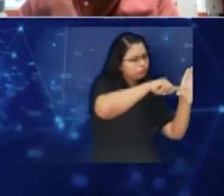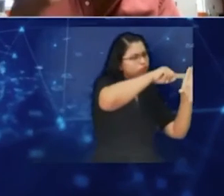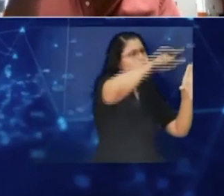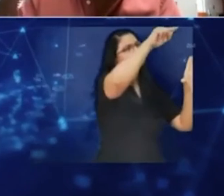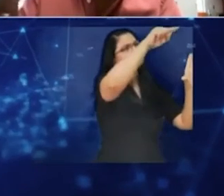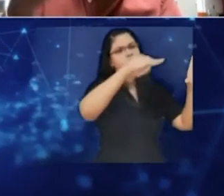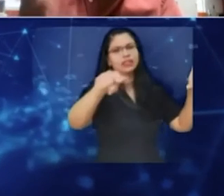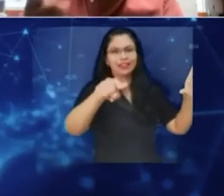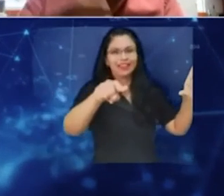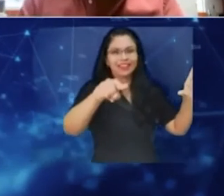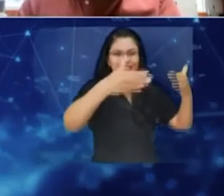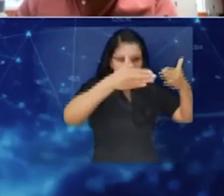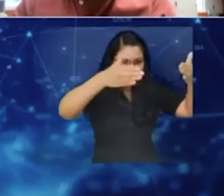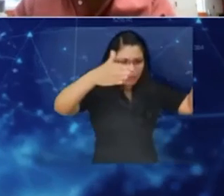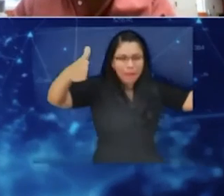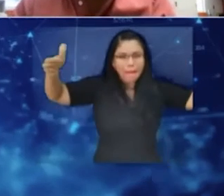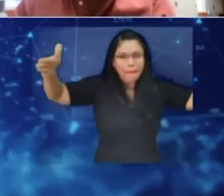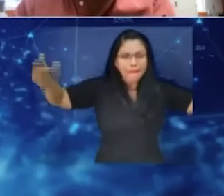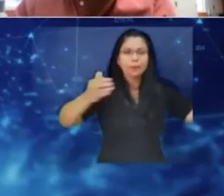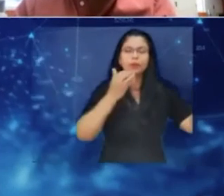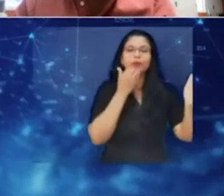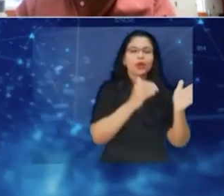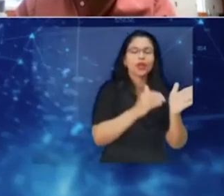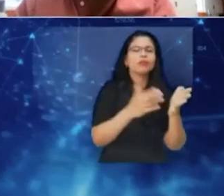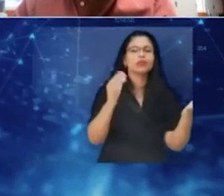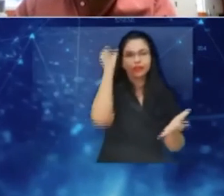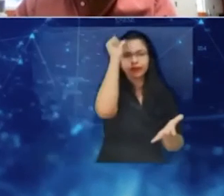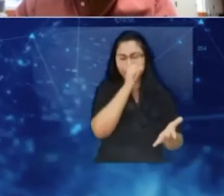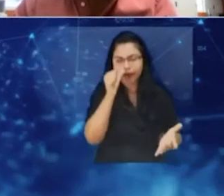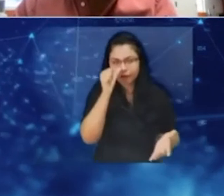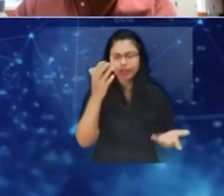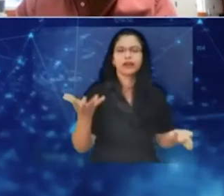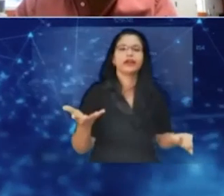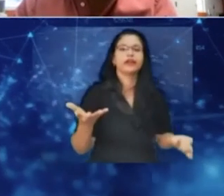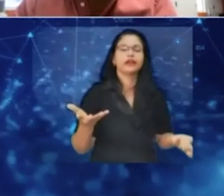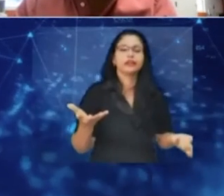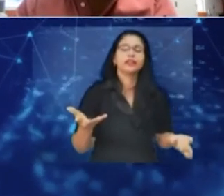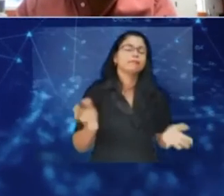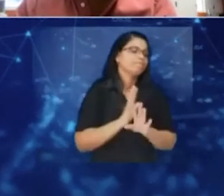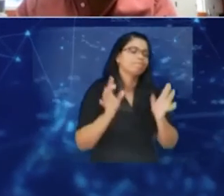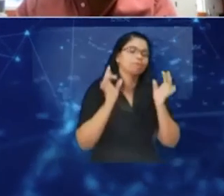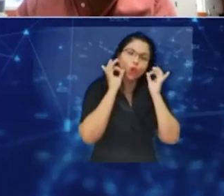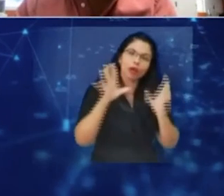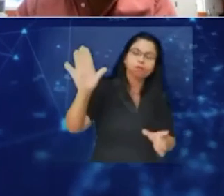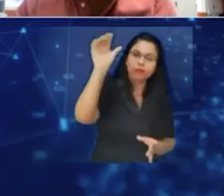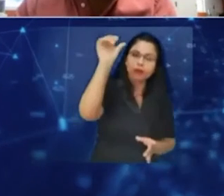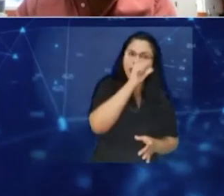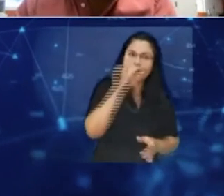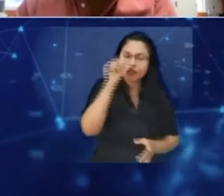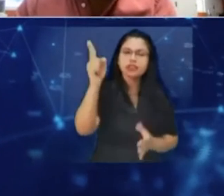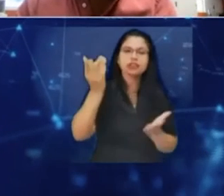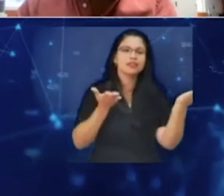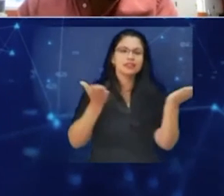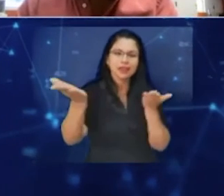Estamos viendo claramente la región del continente africano, que es gravemente la falta de servicio en